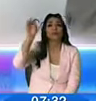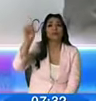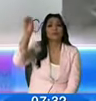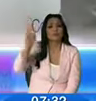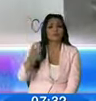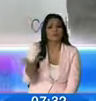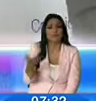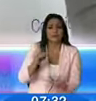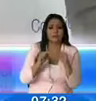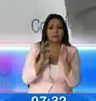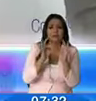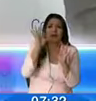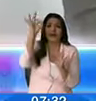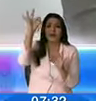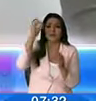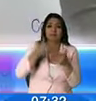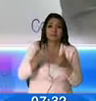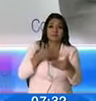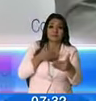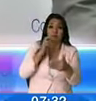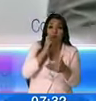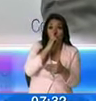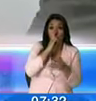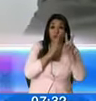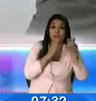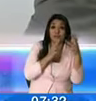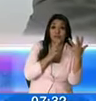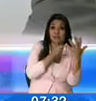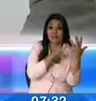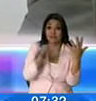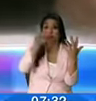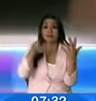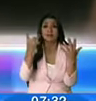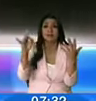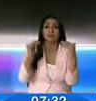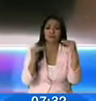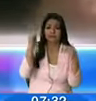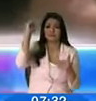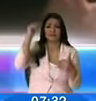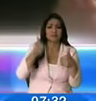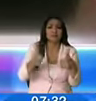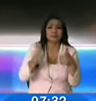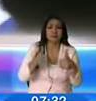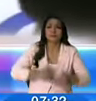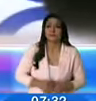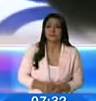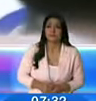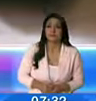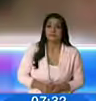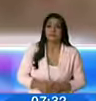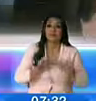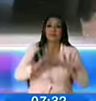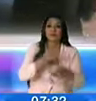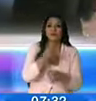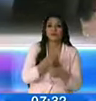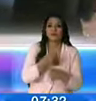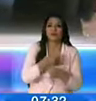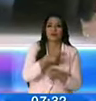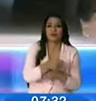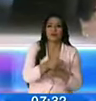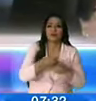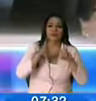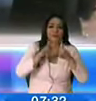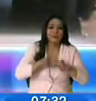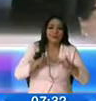59.5% ha sido el incremento comparando junio del 2015 con junio del año 2018. Y en los cuestionamientos al trabajo, como consta en el informe técnico